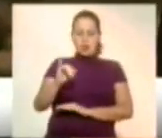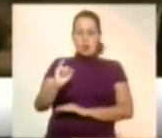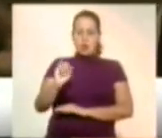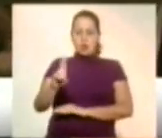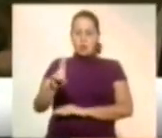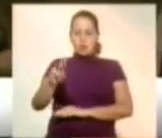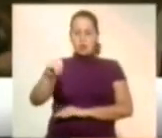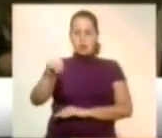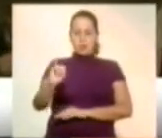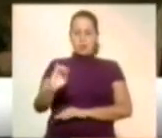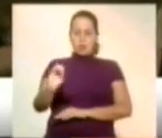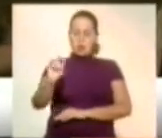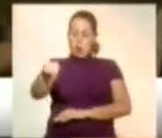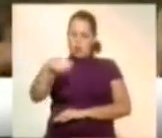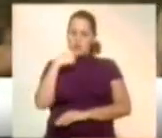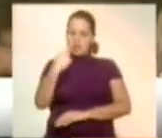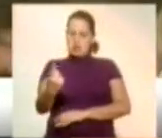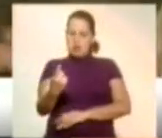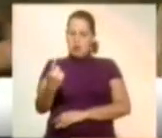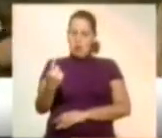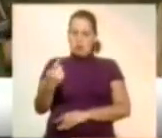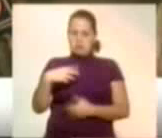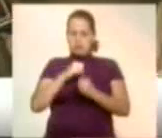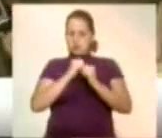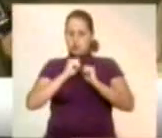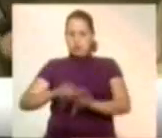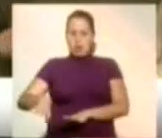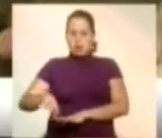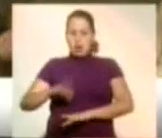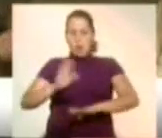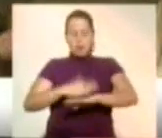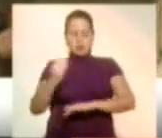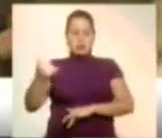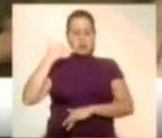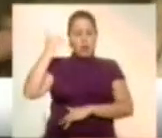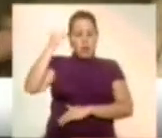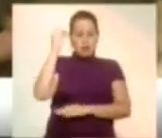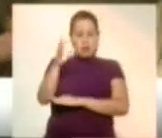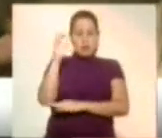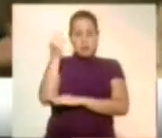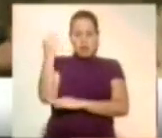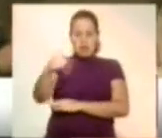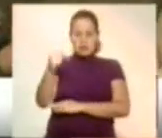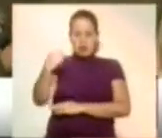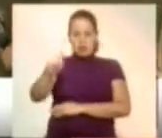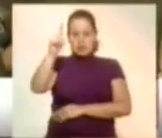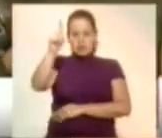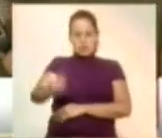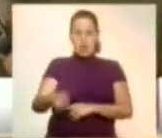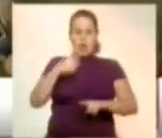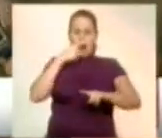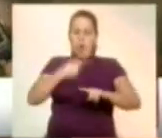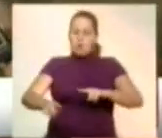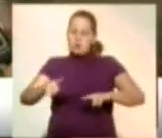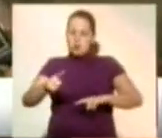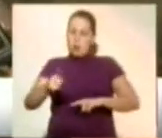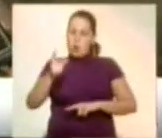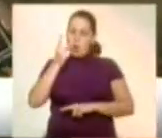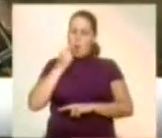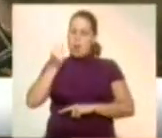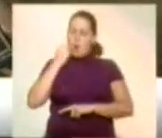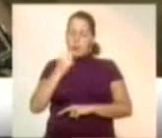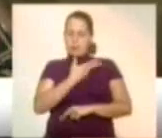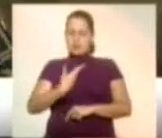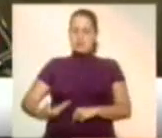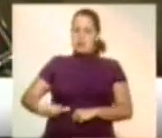llamó para que soltara Rumión Santa María porque la habían llamado de la Asamblea Nacional. Me acosó en el caso del